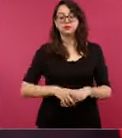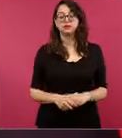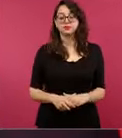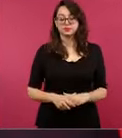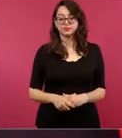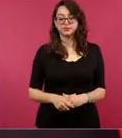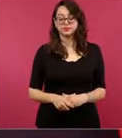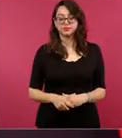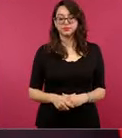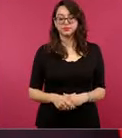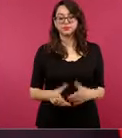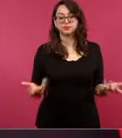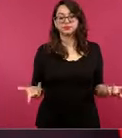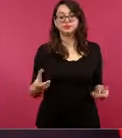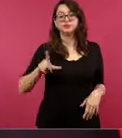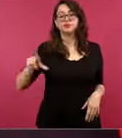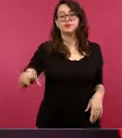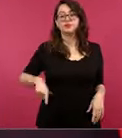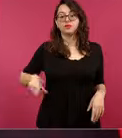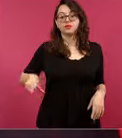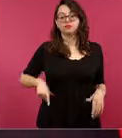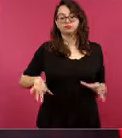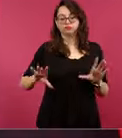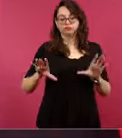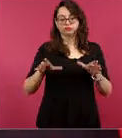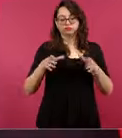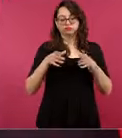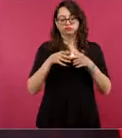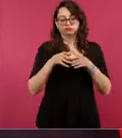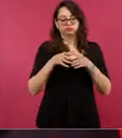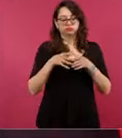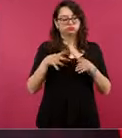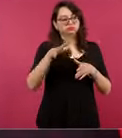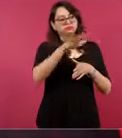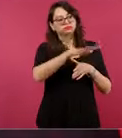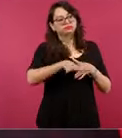El gobierno era un comité al servicio de una minoría rapaz,